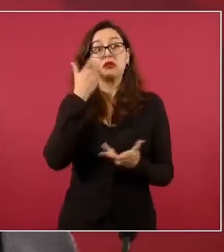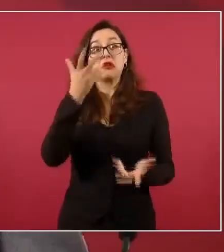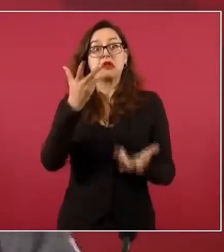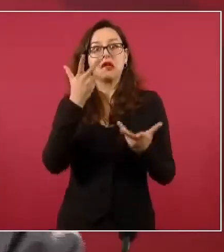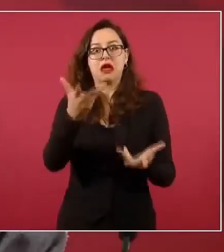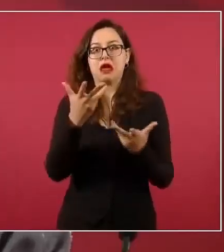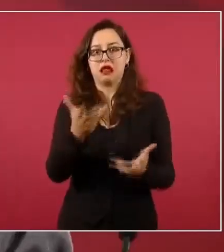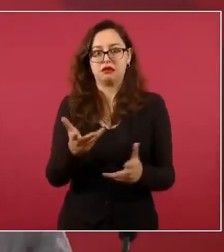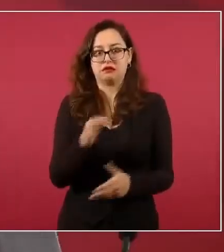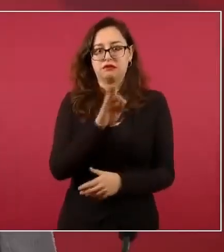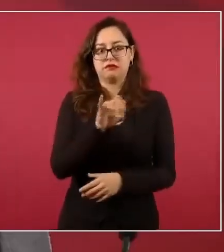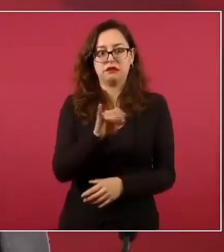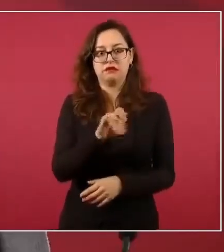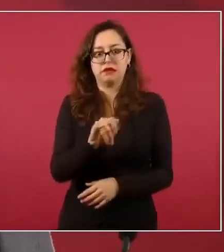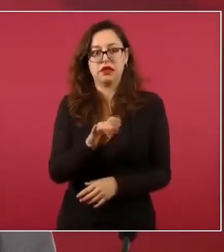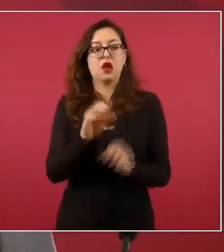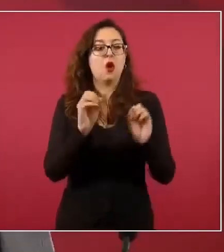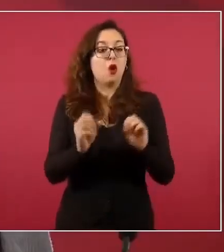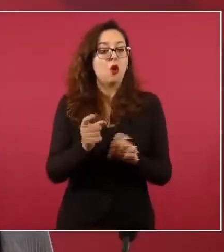ya,